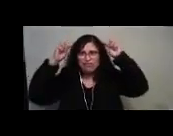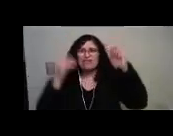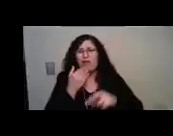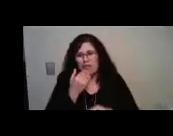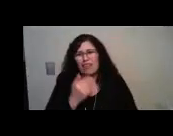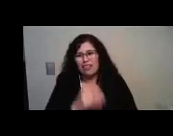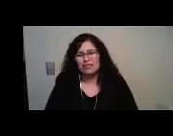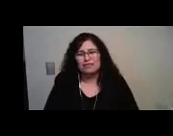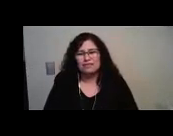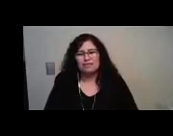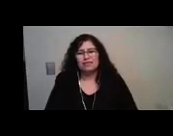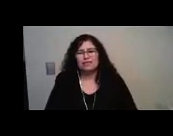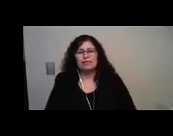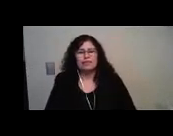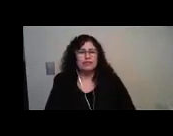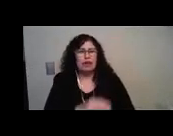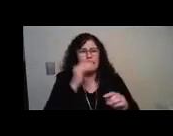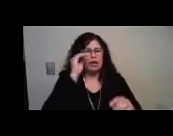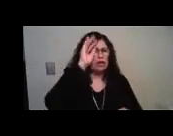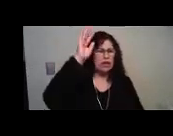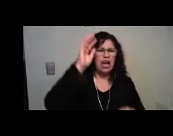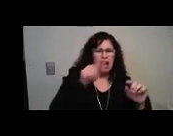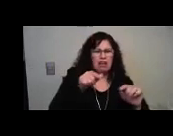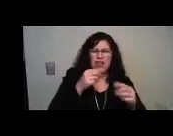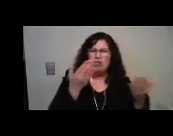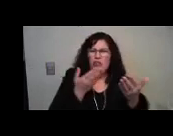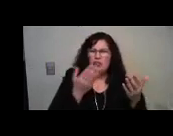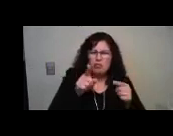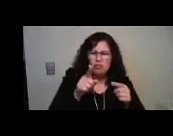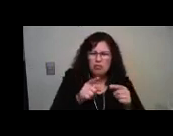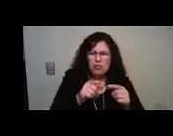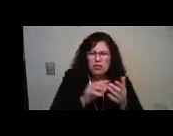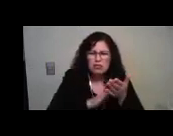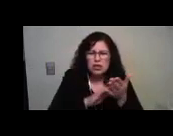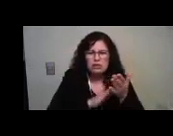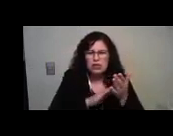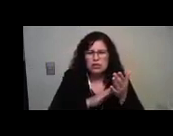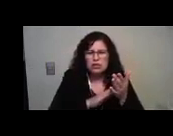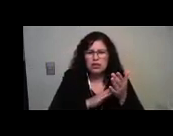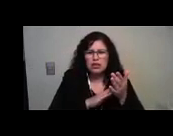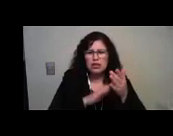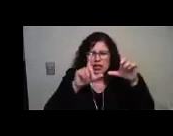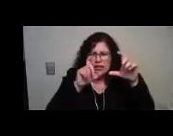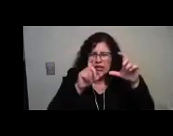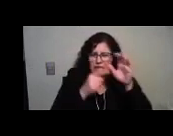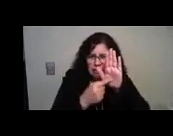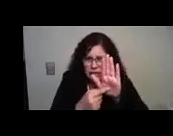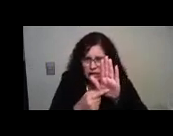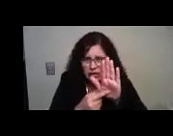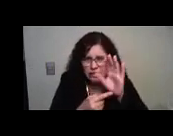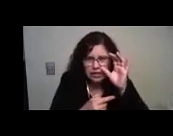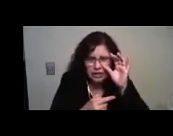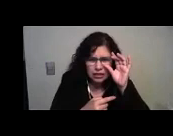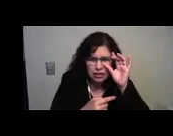¿Con Uh-huh. pruebas imagenológicas no se alcanza a ver? ¿O sí? Sí, sí, lo alcanzan a ver ya, pero la verdad es que nadie se